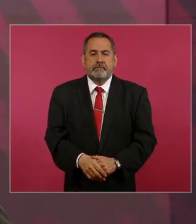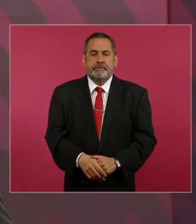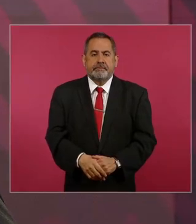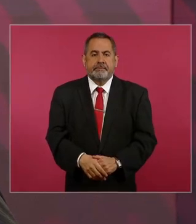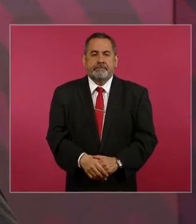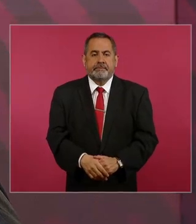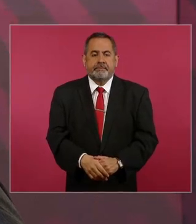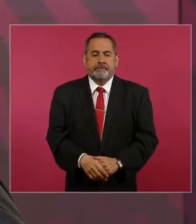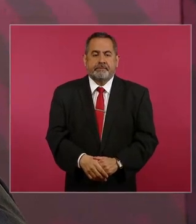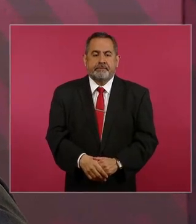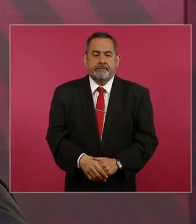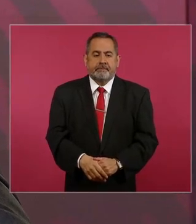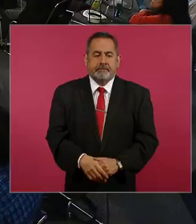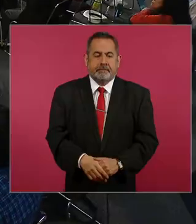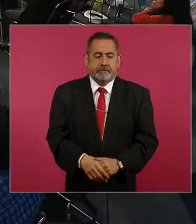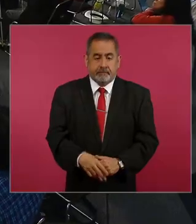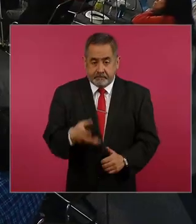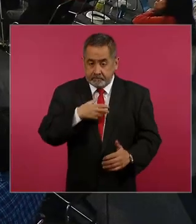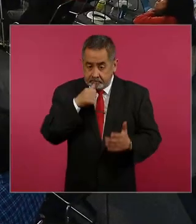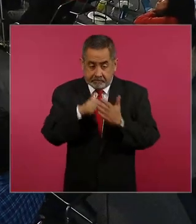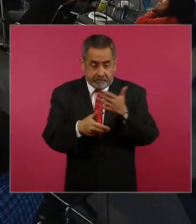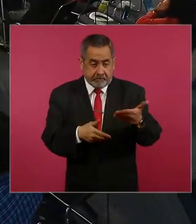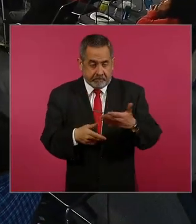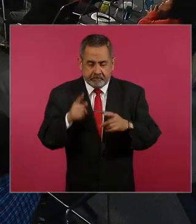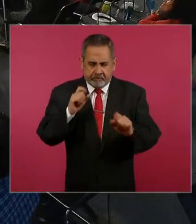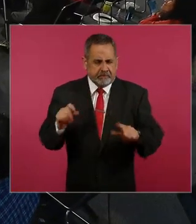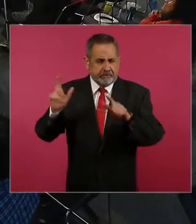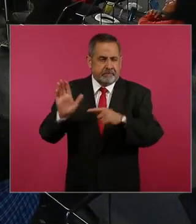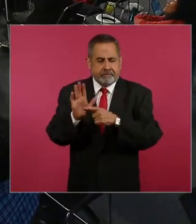ah tienen la carta póngala